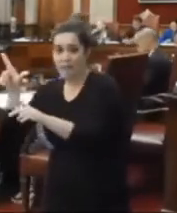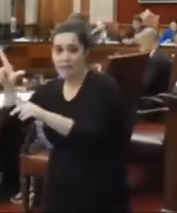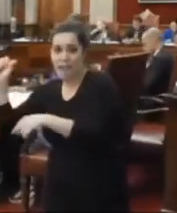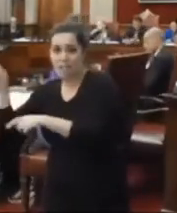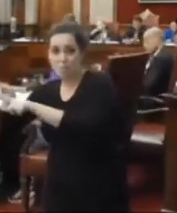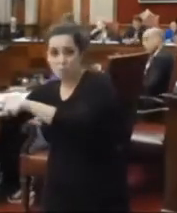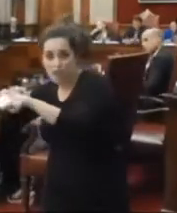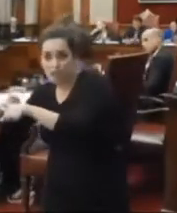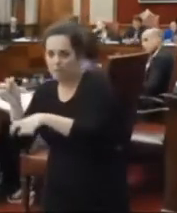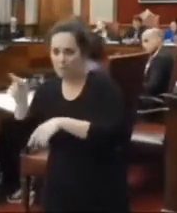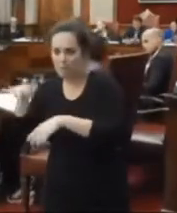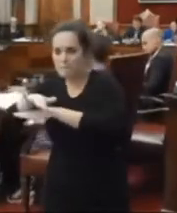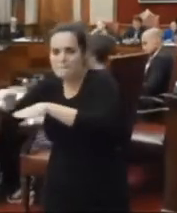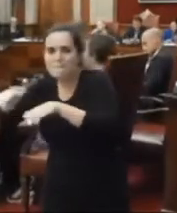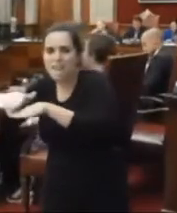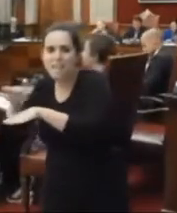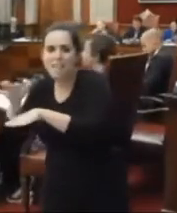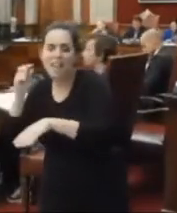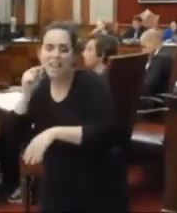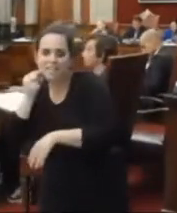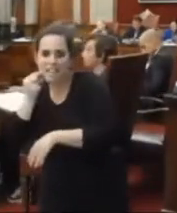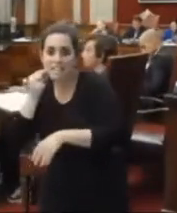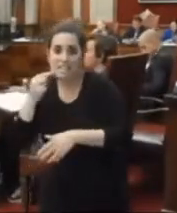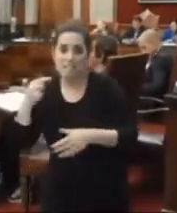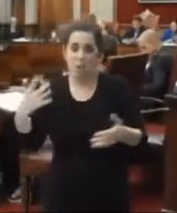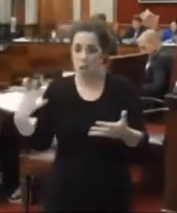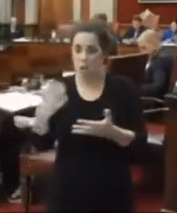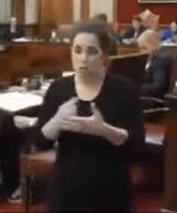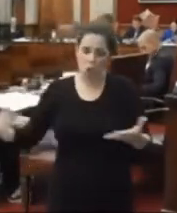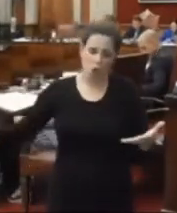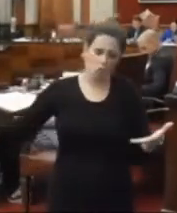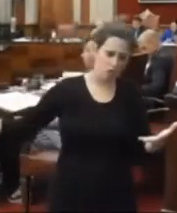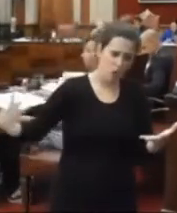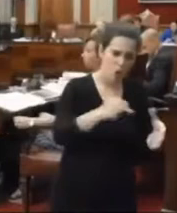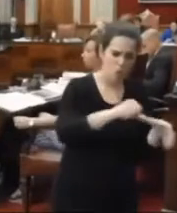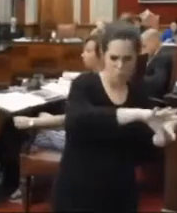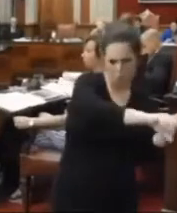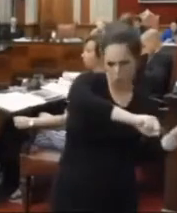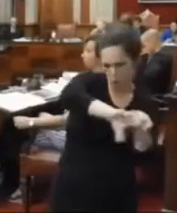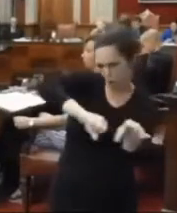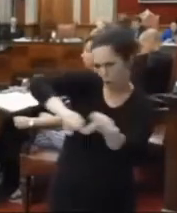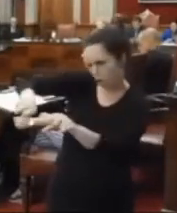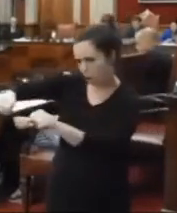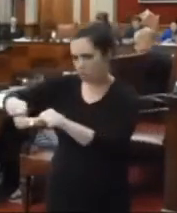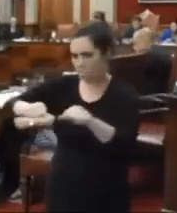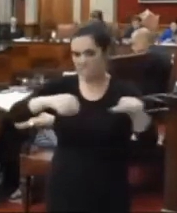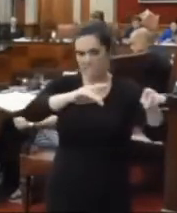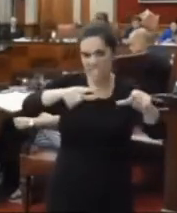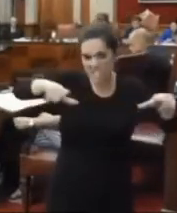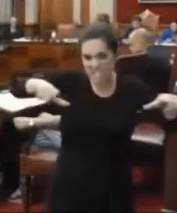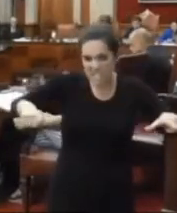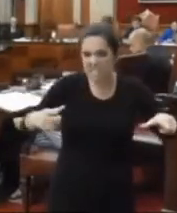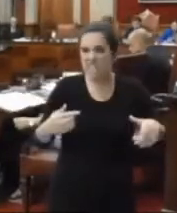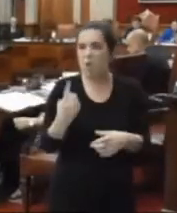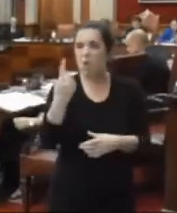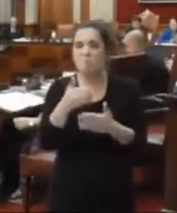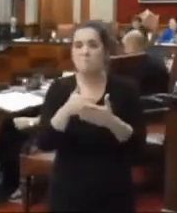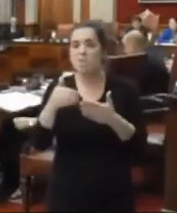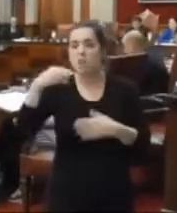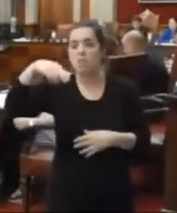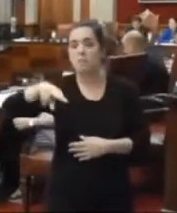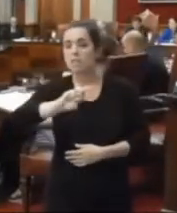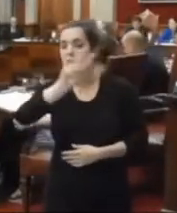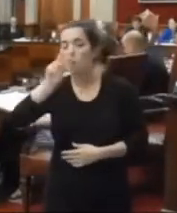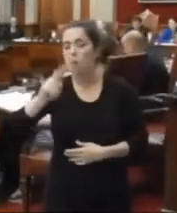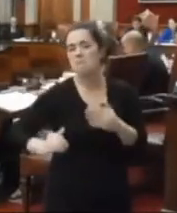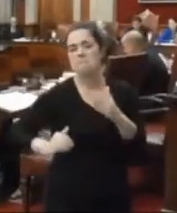las Teresitas, en una gran bolsa de terreno de más de 1,000,000 metros cuadrados, y